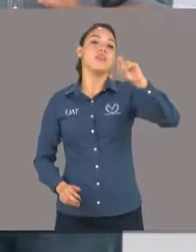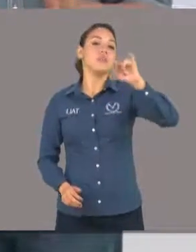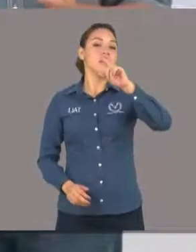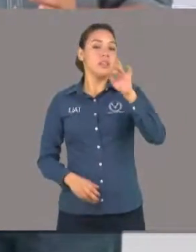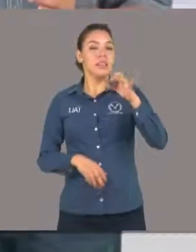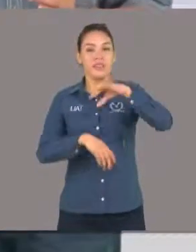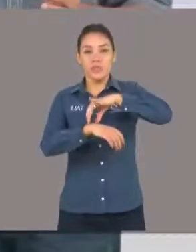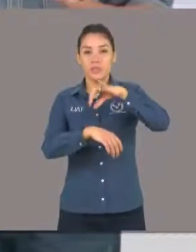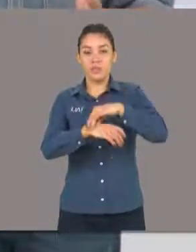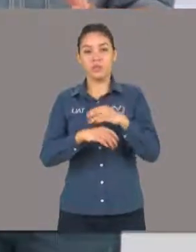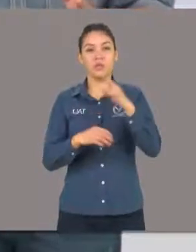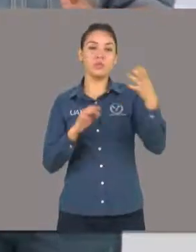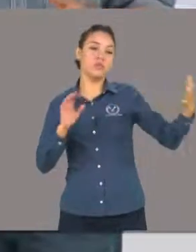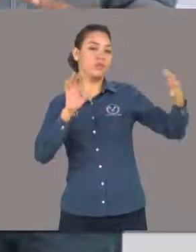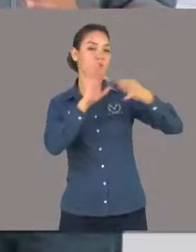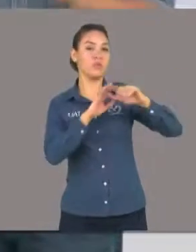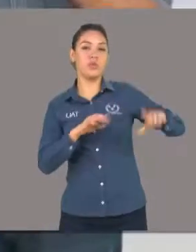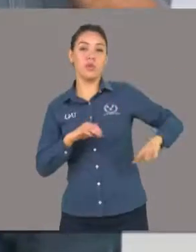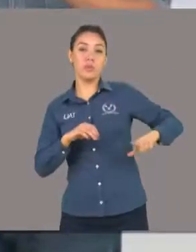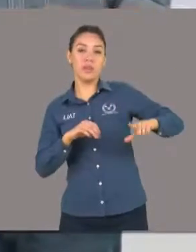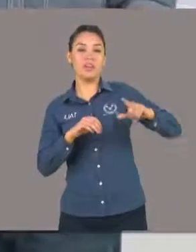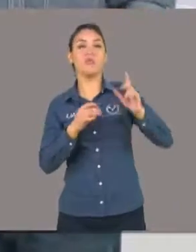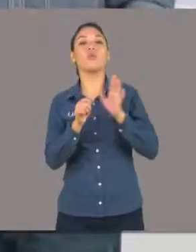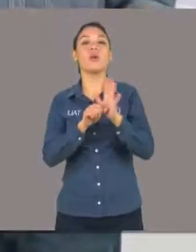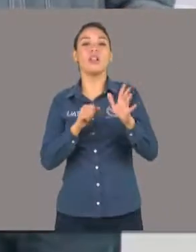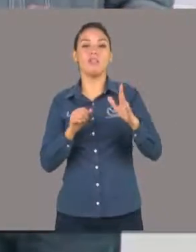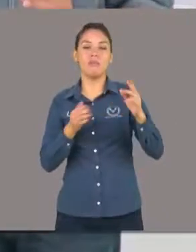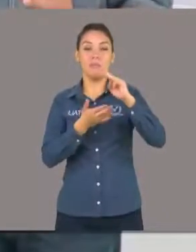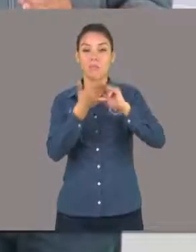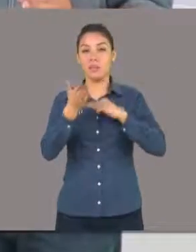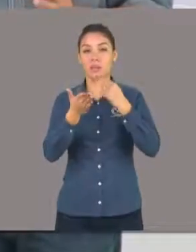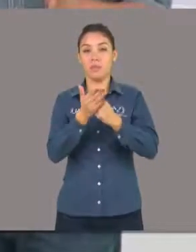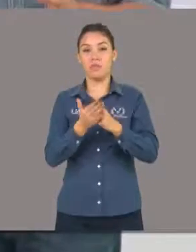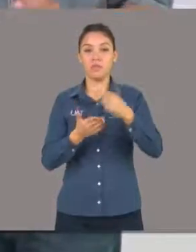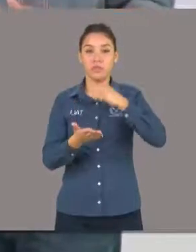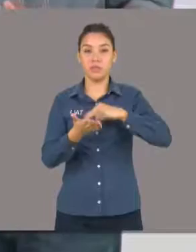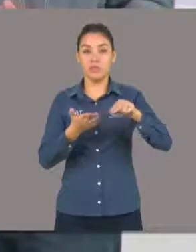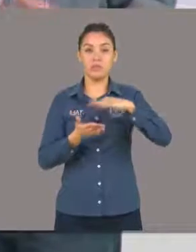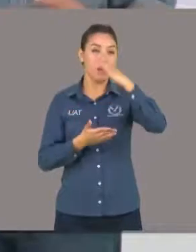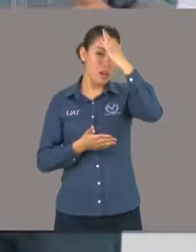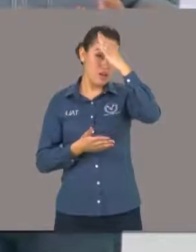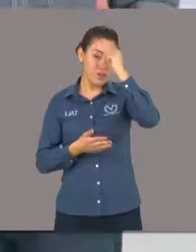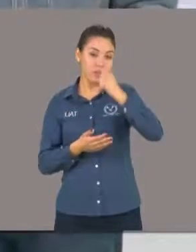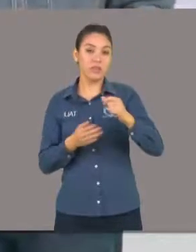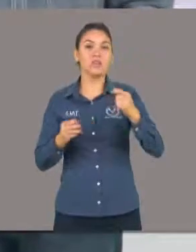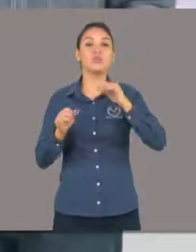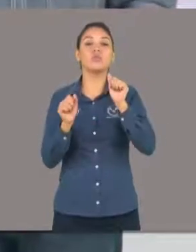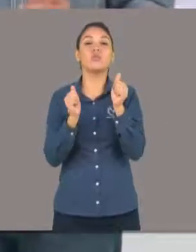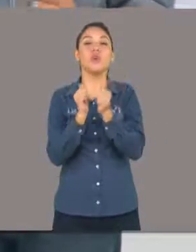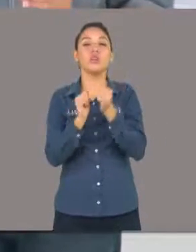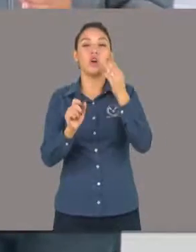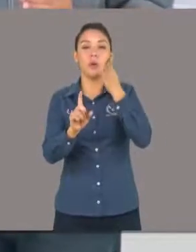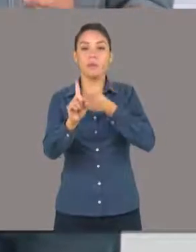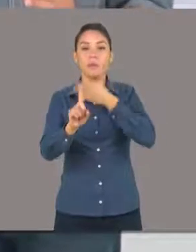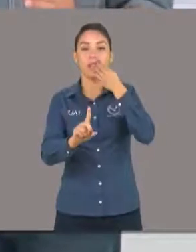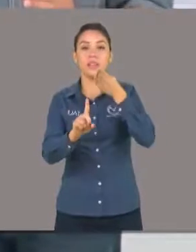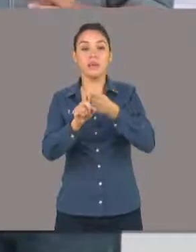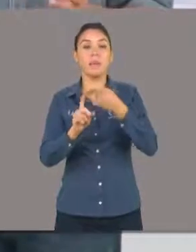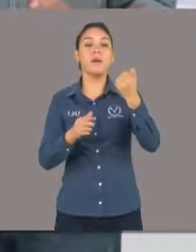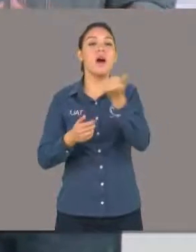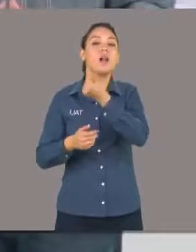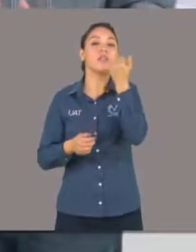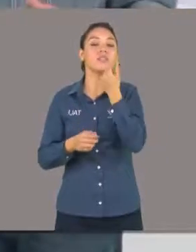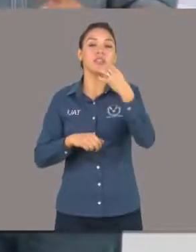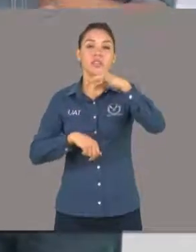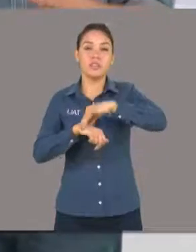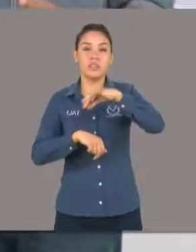La Facultad de Medicina de la UAD y el gobierno municipal de Matamoros signaron un convenio de colaboración que tiene como objetivo que los estudiantes de medicina